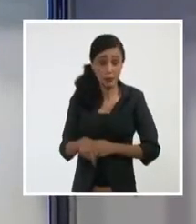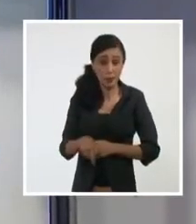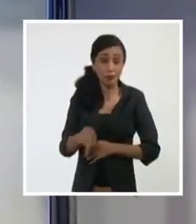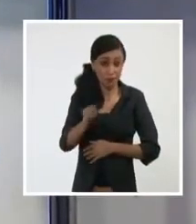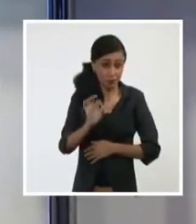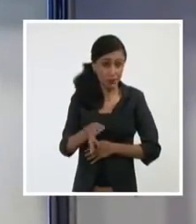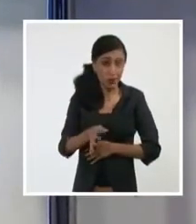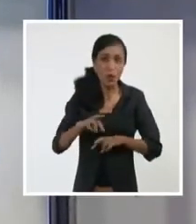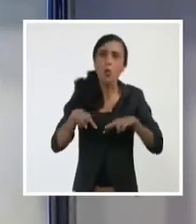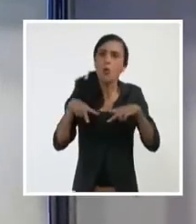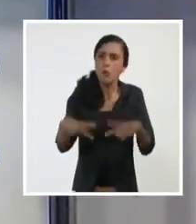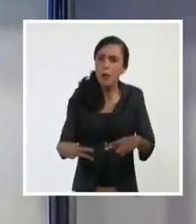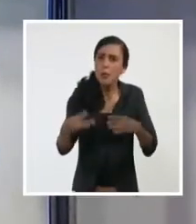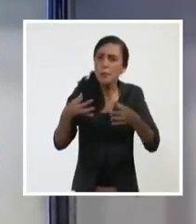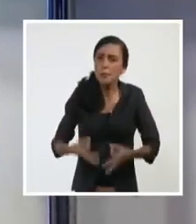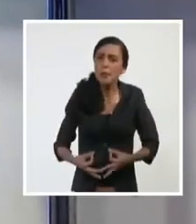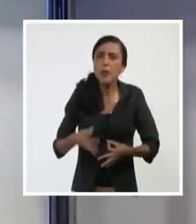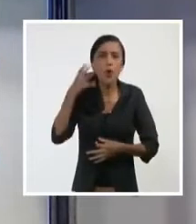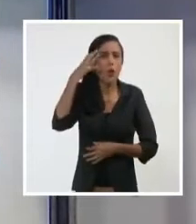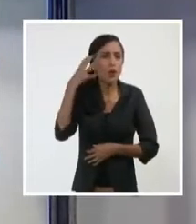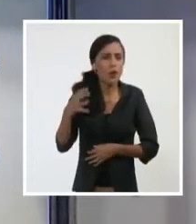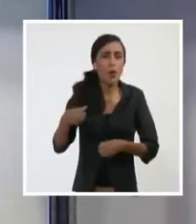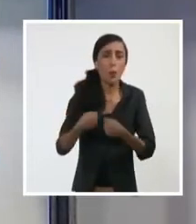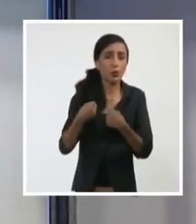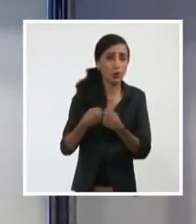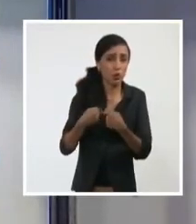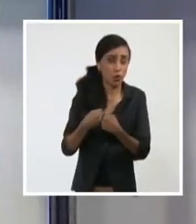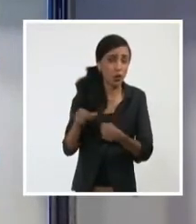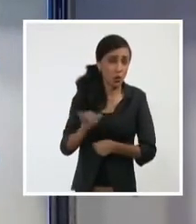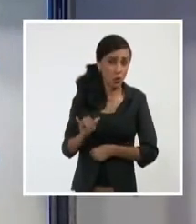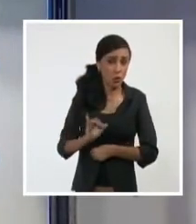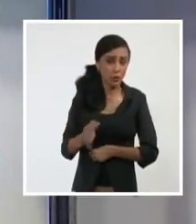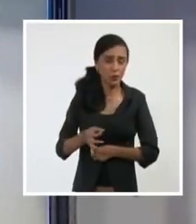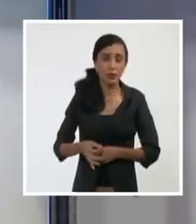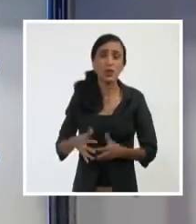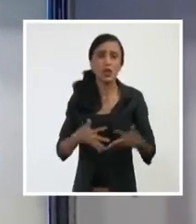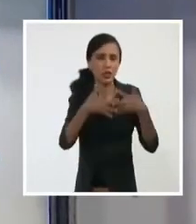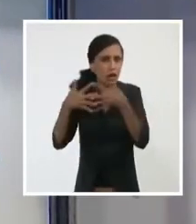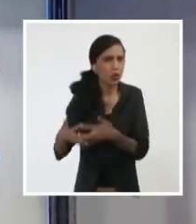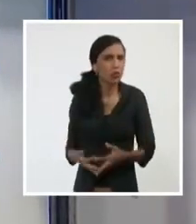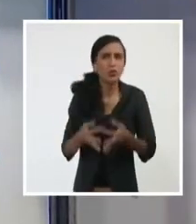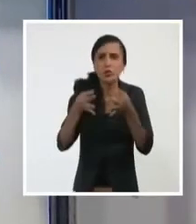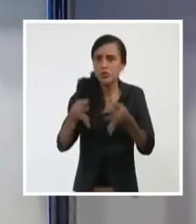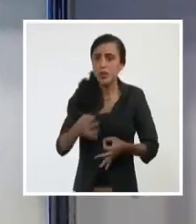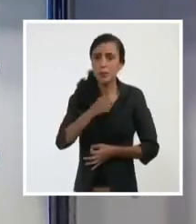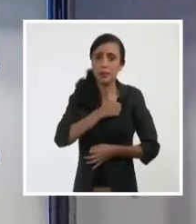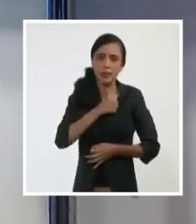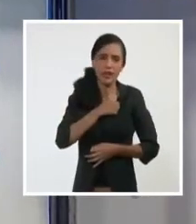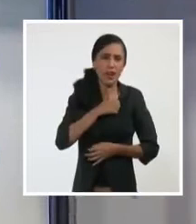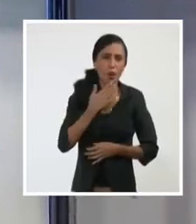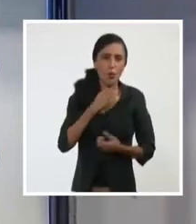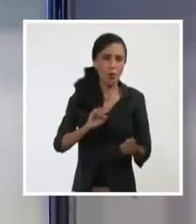región, vuelven a ser protagónicos gobiernos de izquierda o progresistas, y el anfitrión norteamericano buscará por todas las